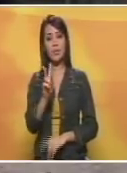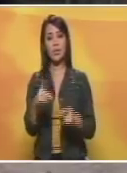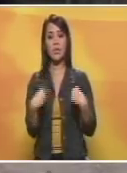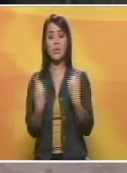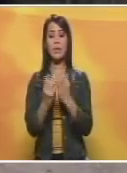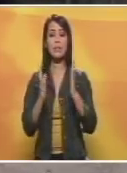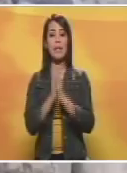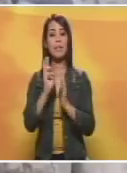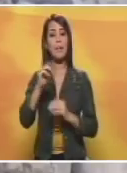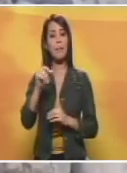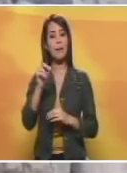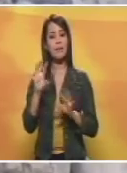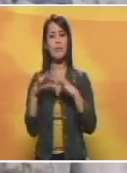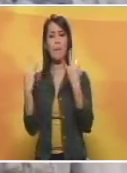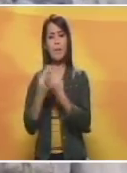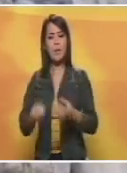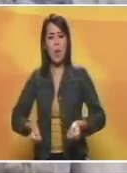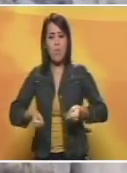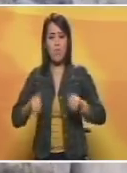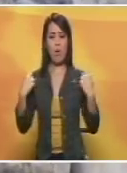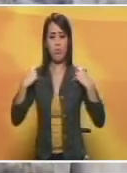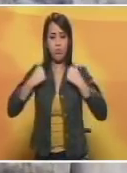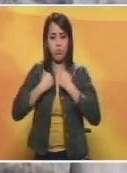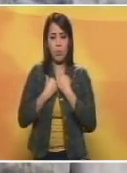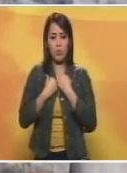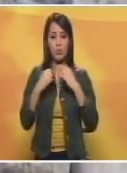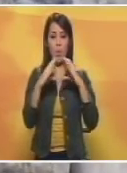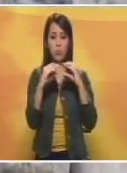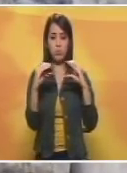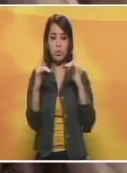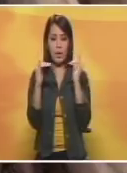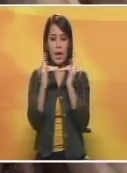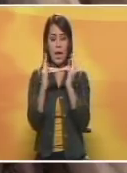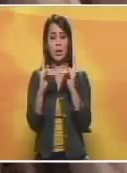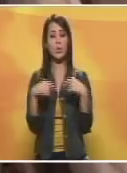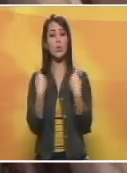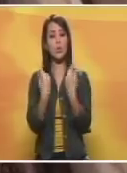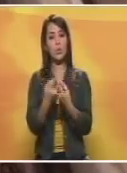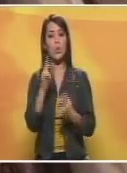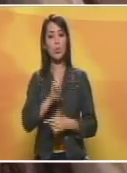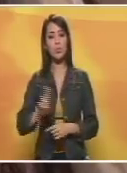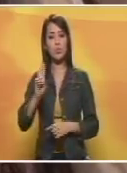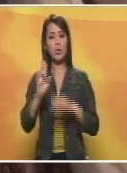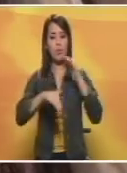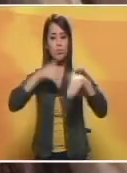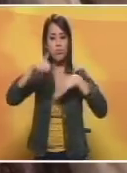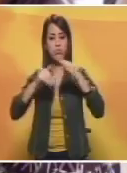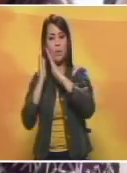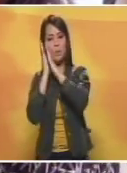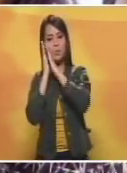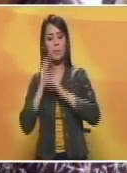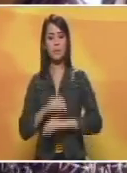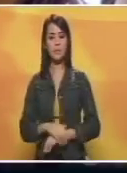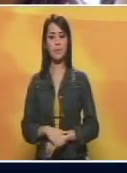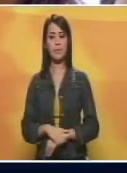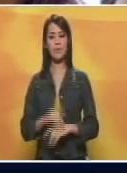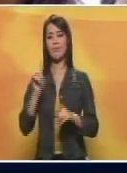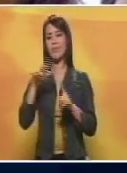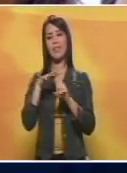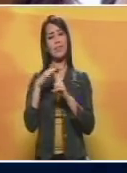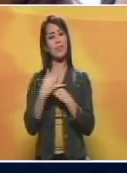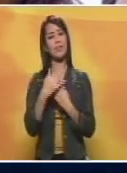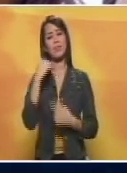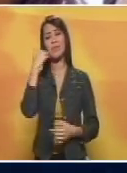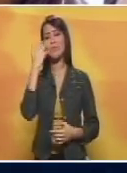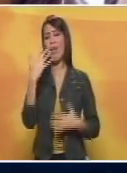marta familias enteras con maletas bolsos y en colchonetas uso en las playas para dormir no vende nada ya poca la citación tan fea está